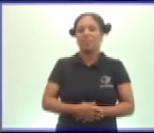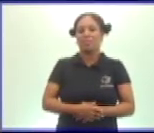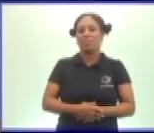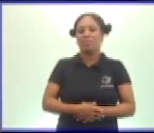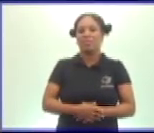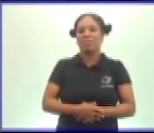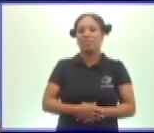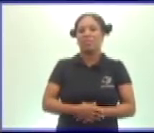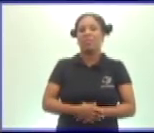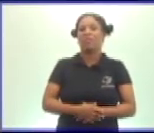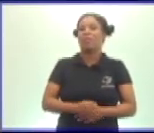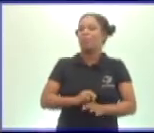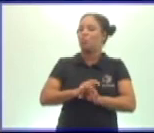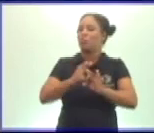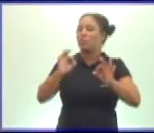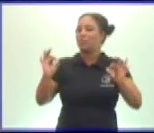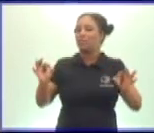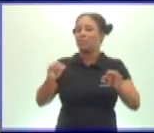que está muy sencillo,